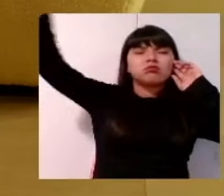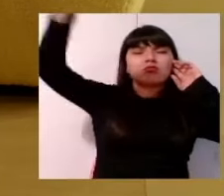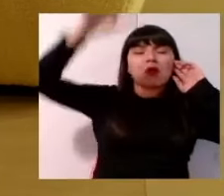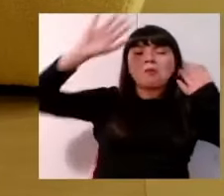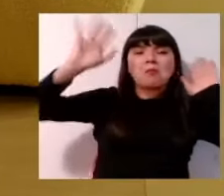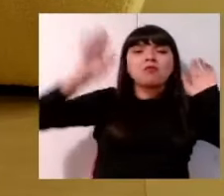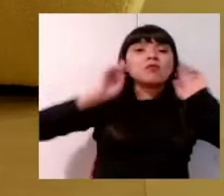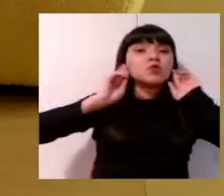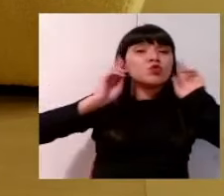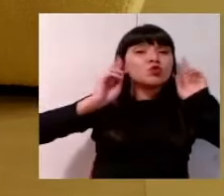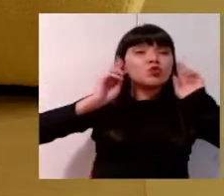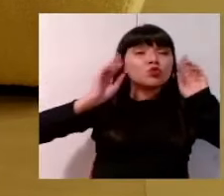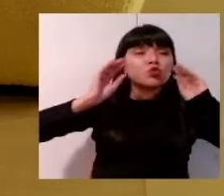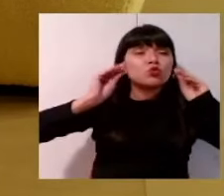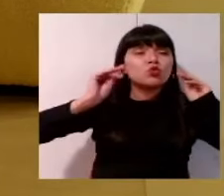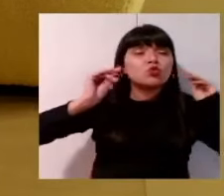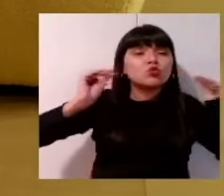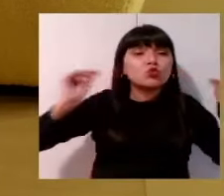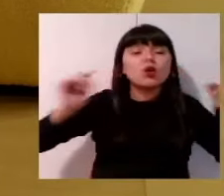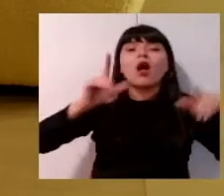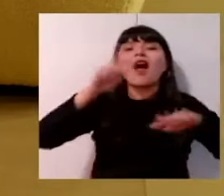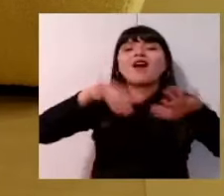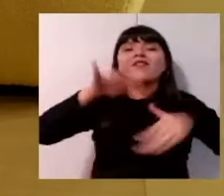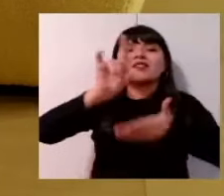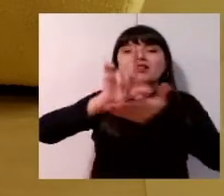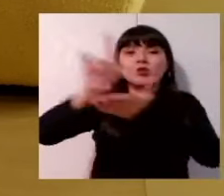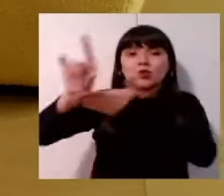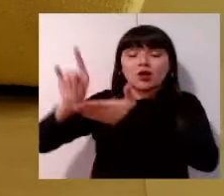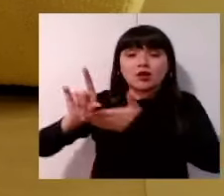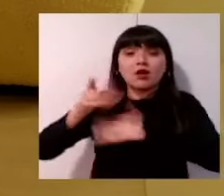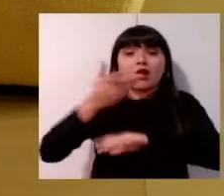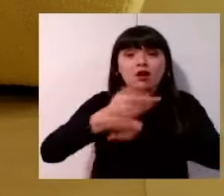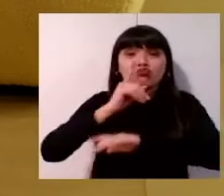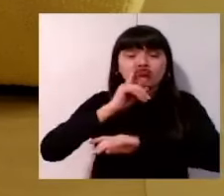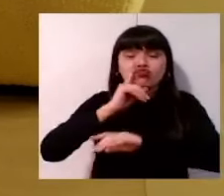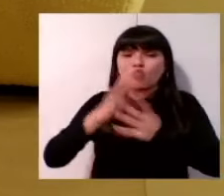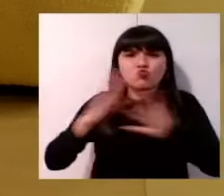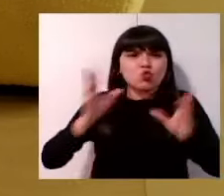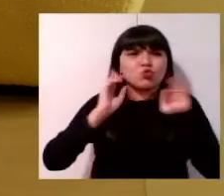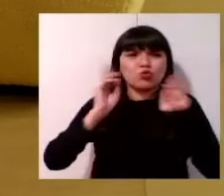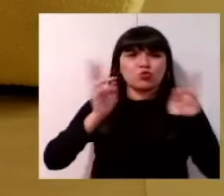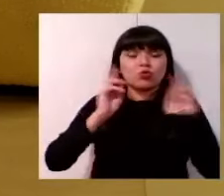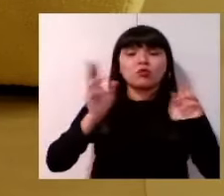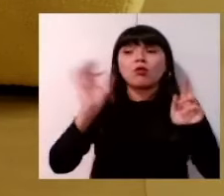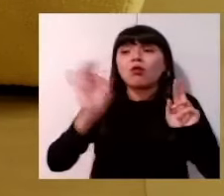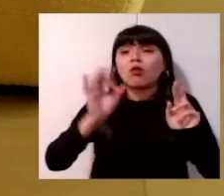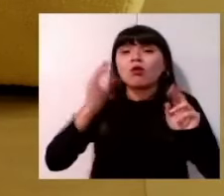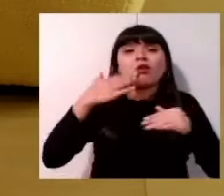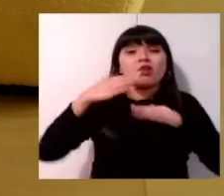que son muy ruidosos, o para las siestas de los niños también, que son durante el día y que uno, ahí